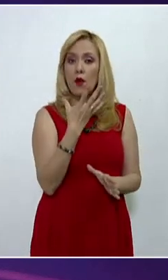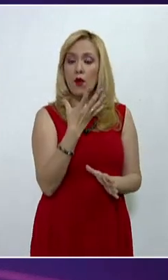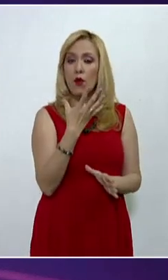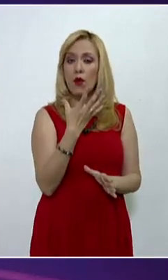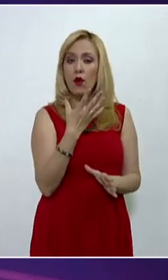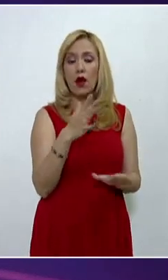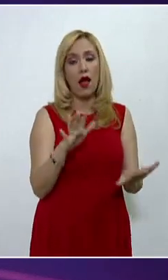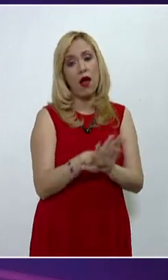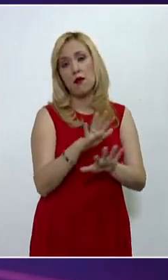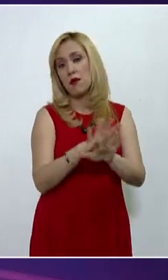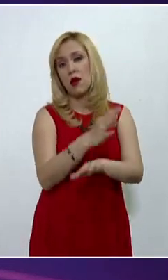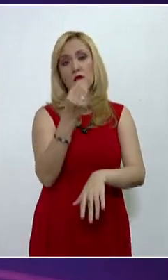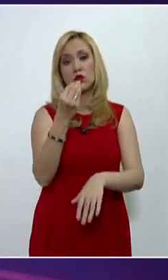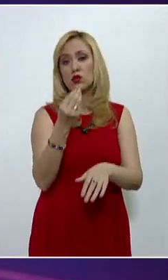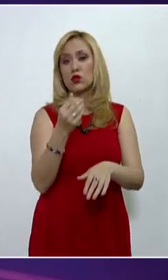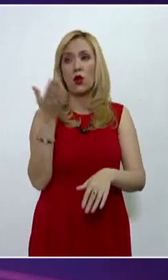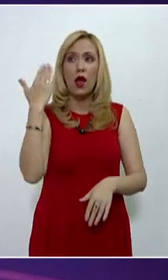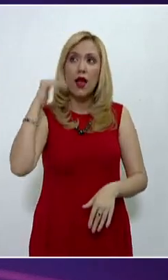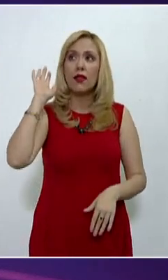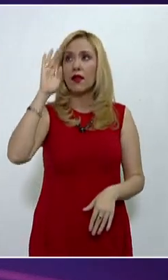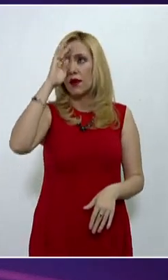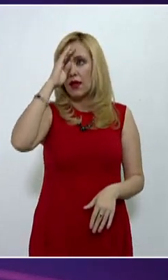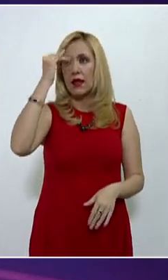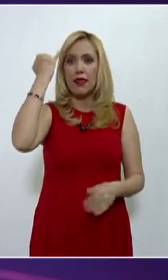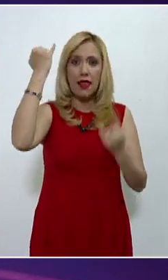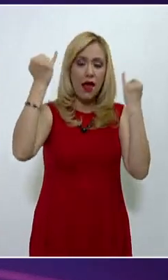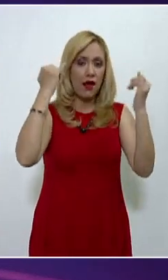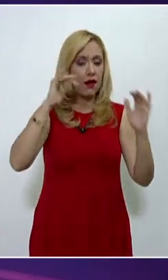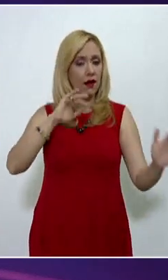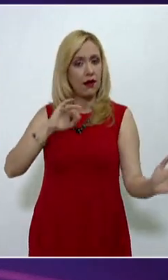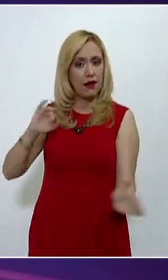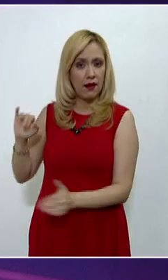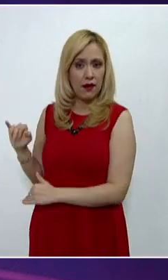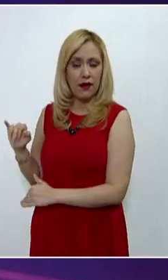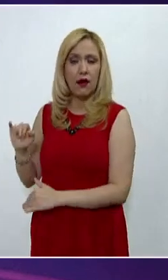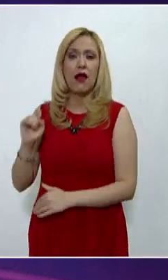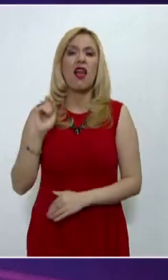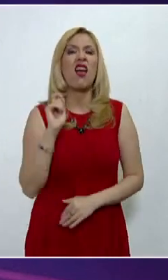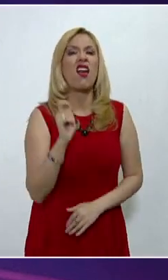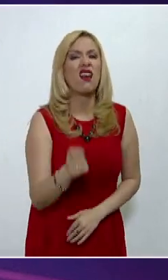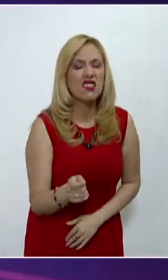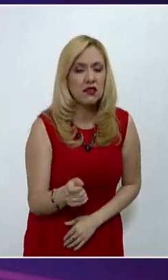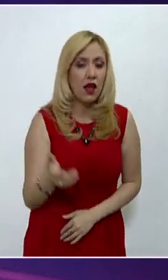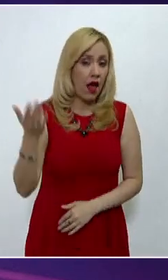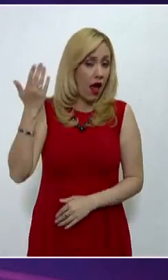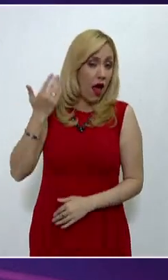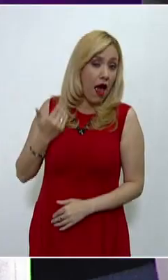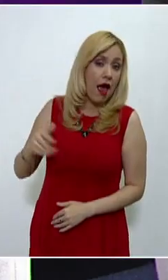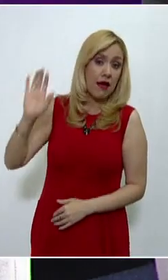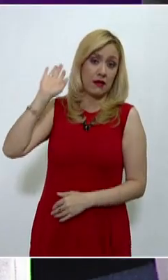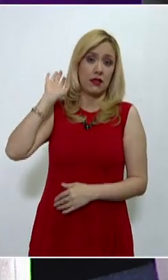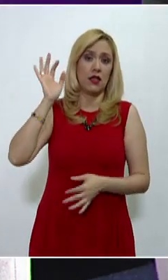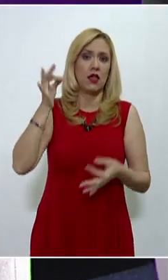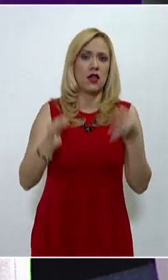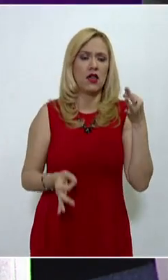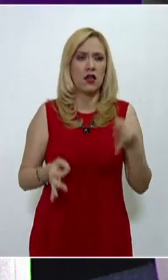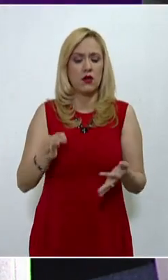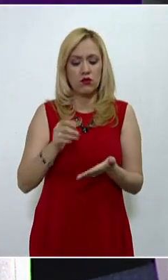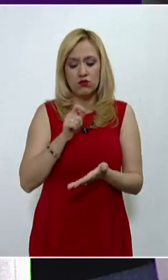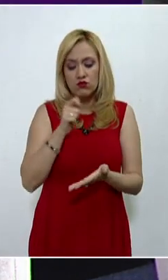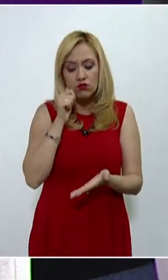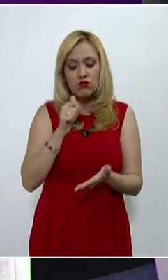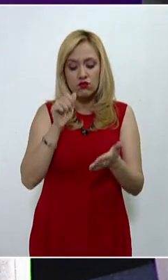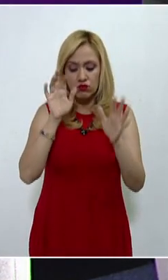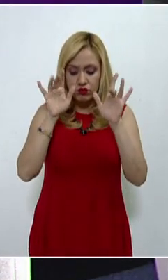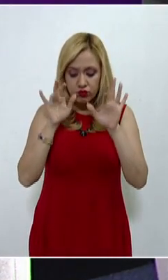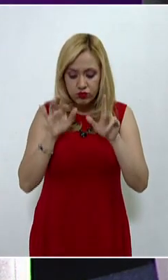muchos paradigmas. Y uno de los cambios es precisamente la prisión preventiva, es decir, en el anterior sistema de justicia, que era un sistema escrito,